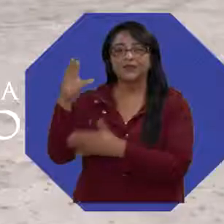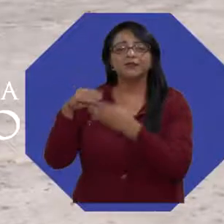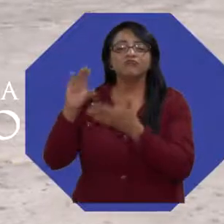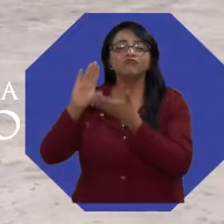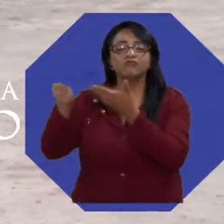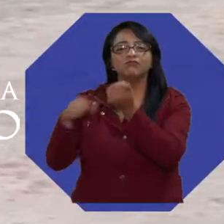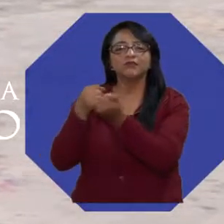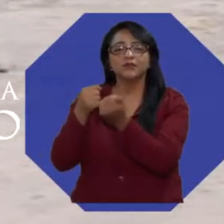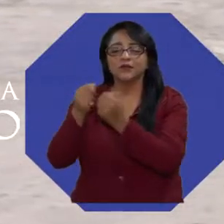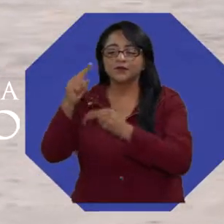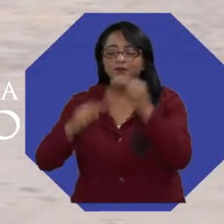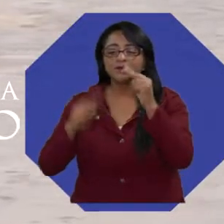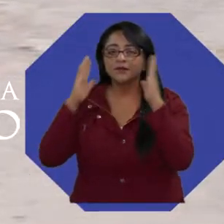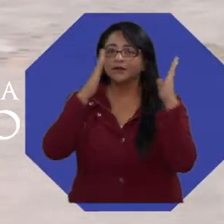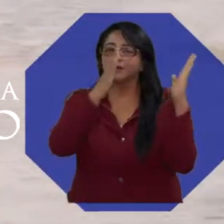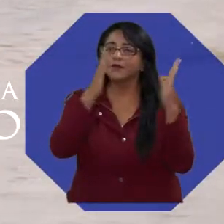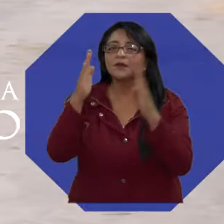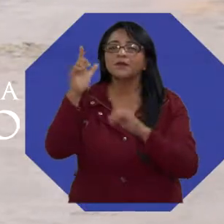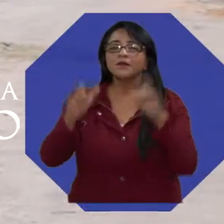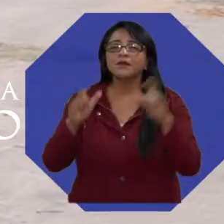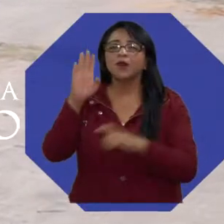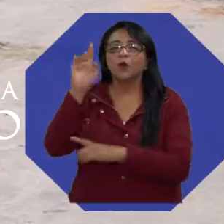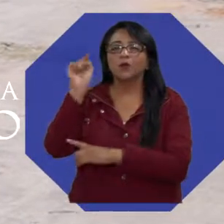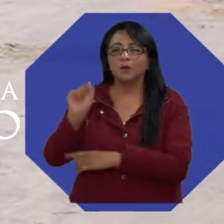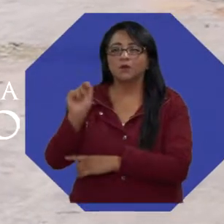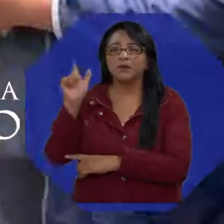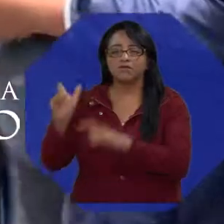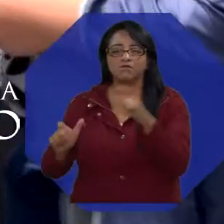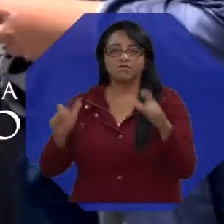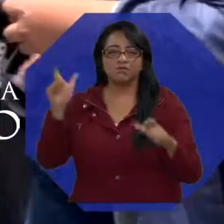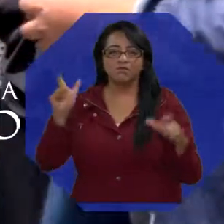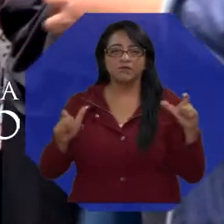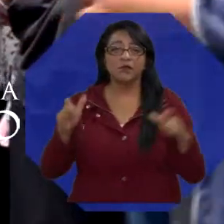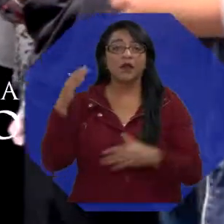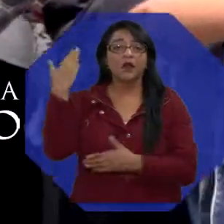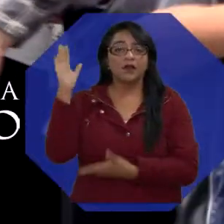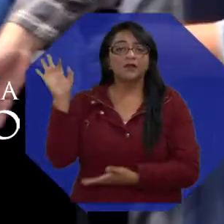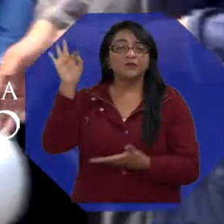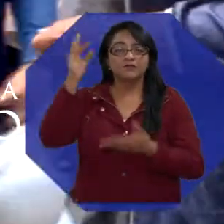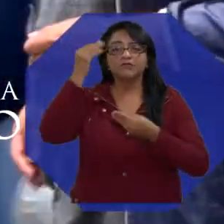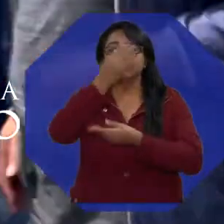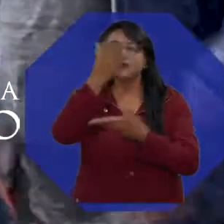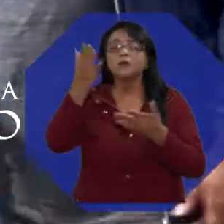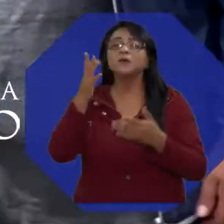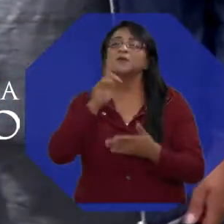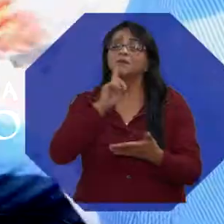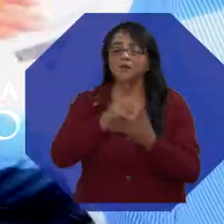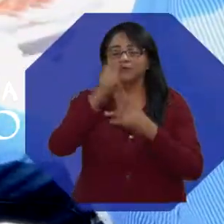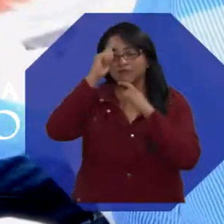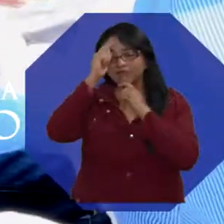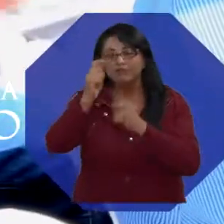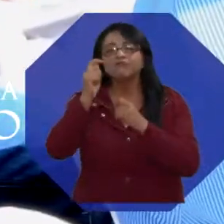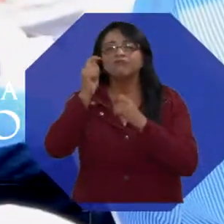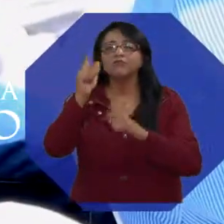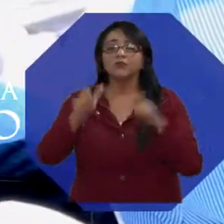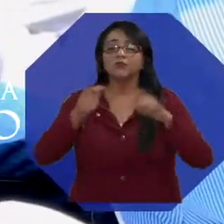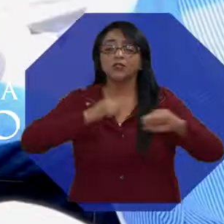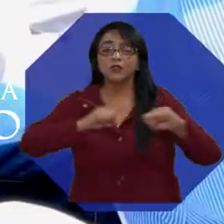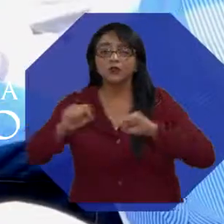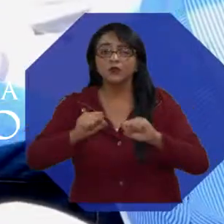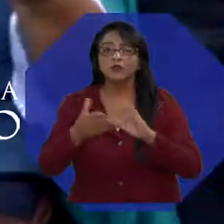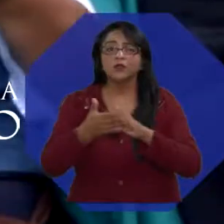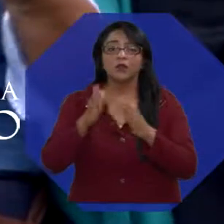$275,717 en la obra que beneficiará a 4,000 habitantes. El alcalde Pareja reconoció el esfuerzo de los dirigentes de